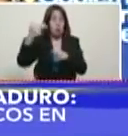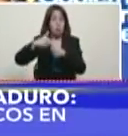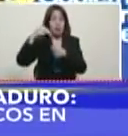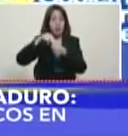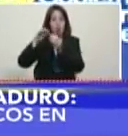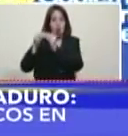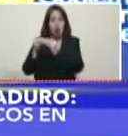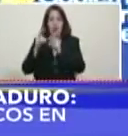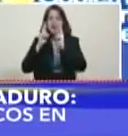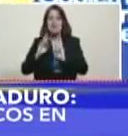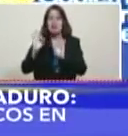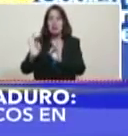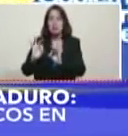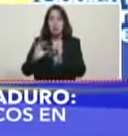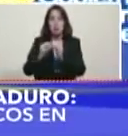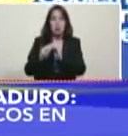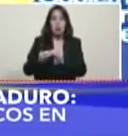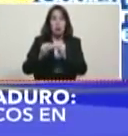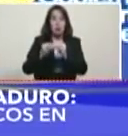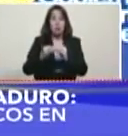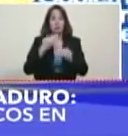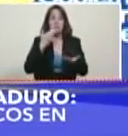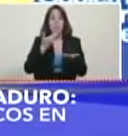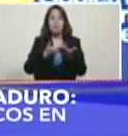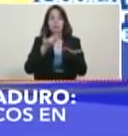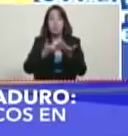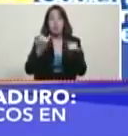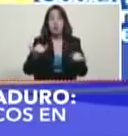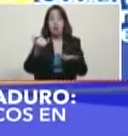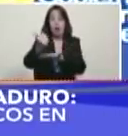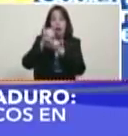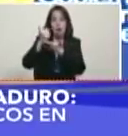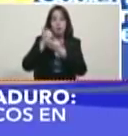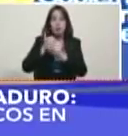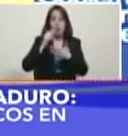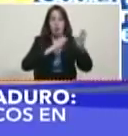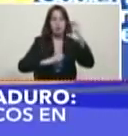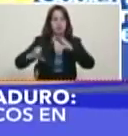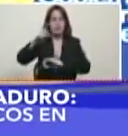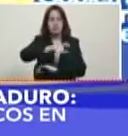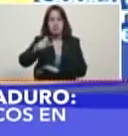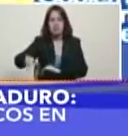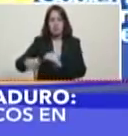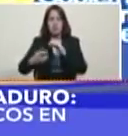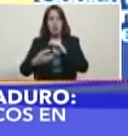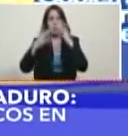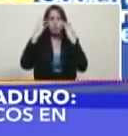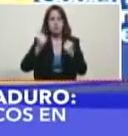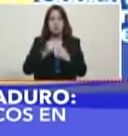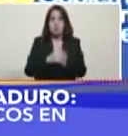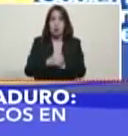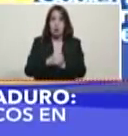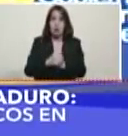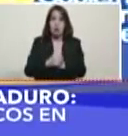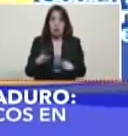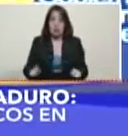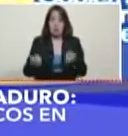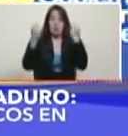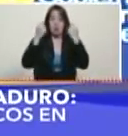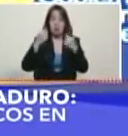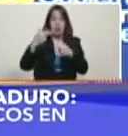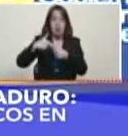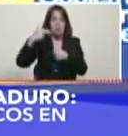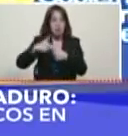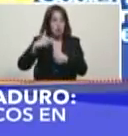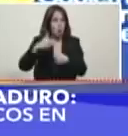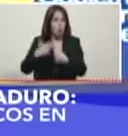a los científicos, a los cerebros del país. Pido ayuda para la recuperación de la industria petrolera, para la recuperación de las refinerías